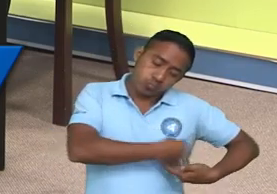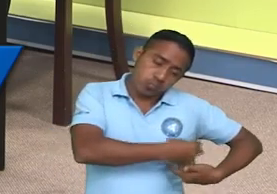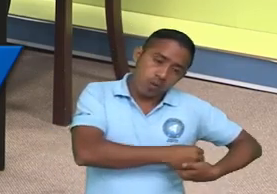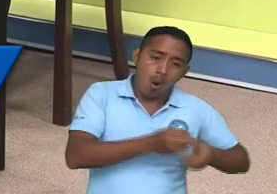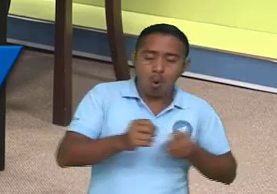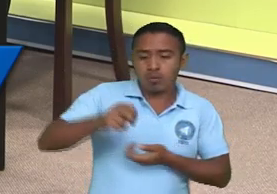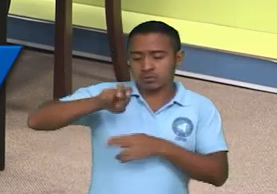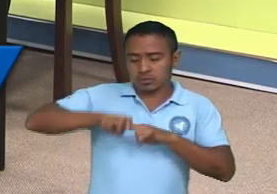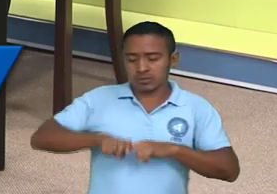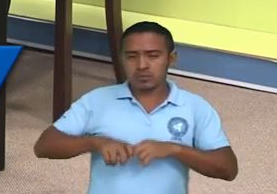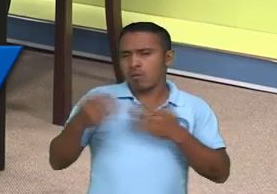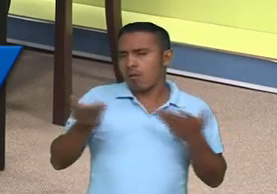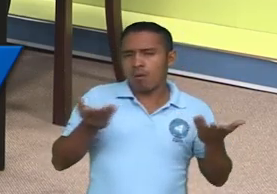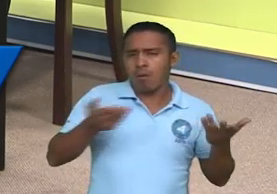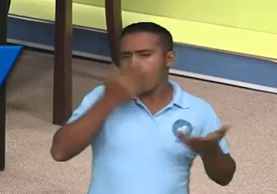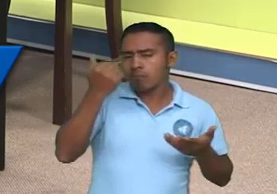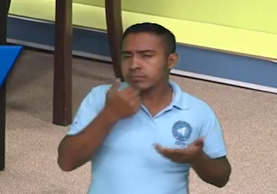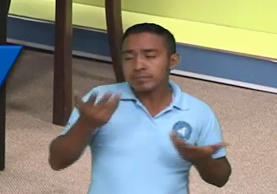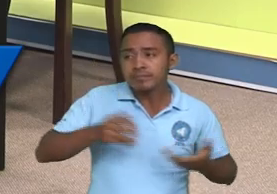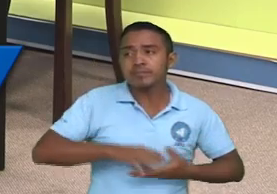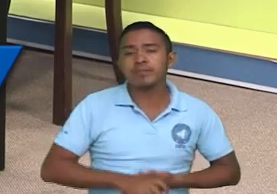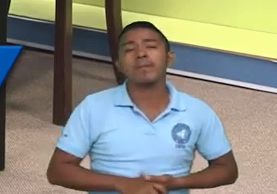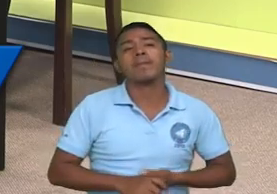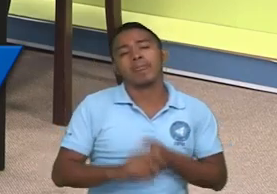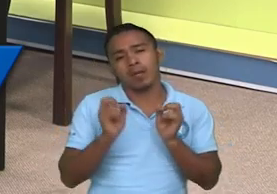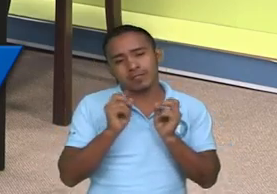la aspiración,